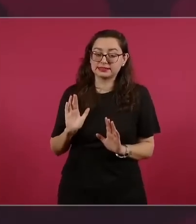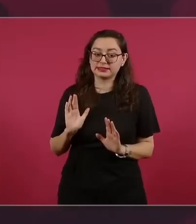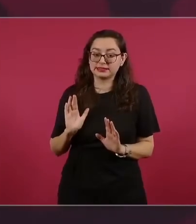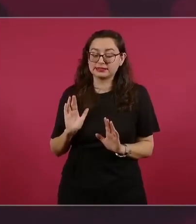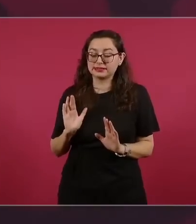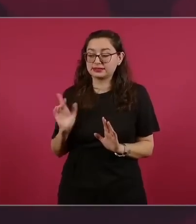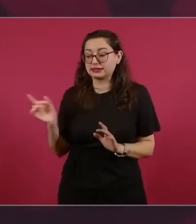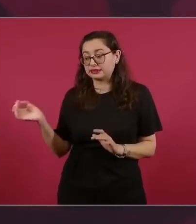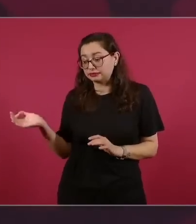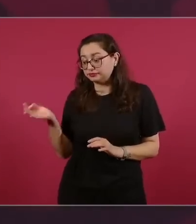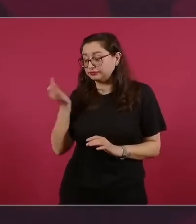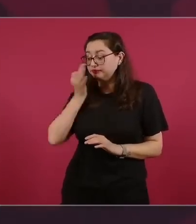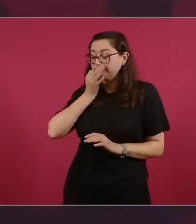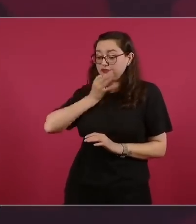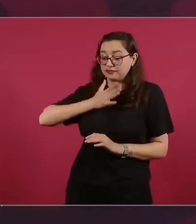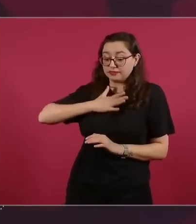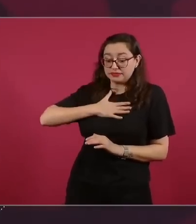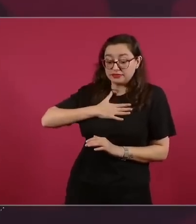Cuando está de por medio,